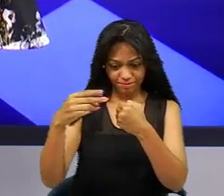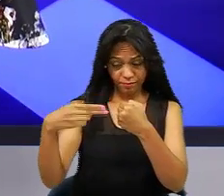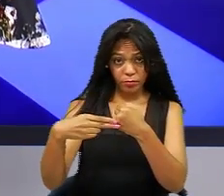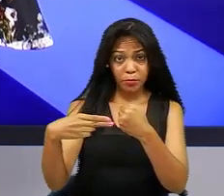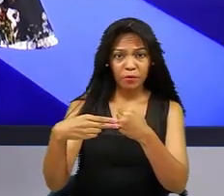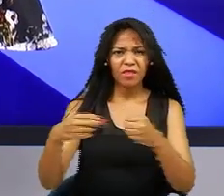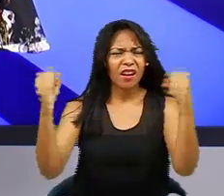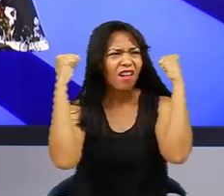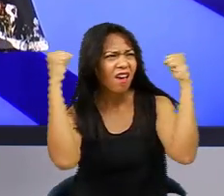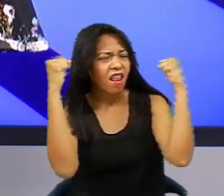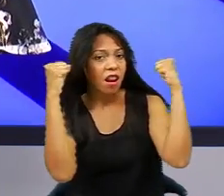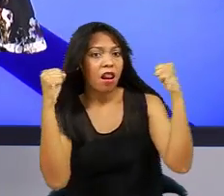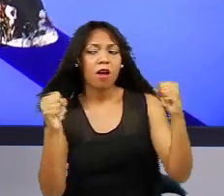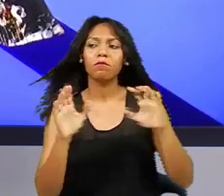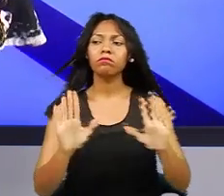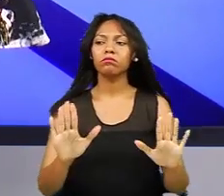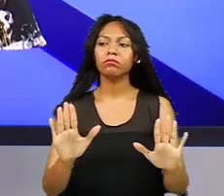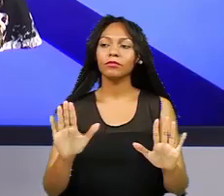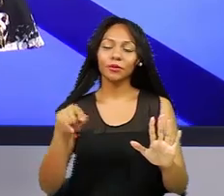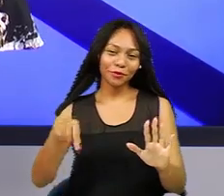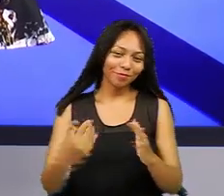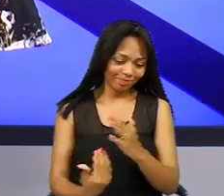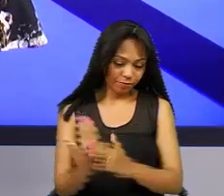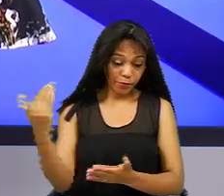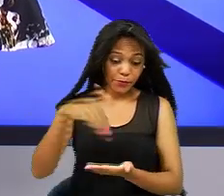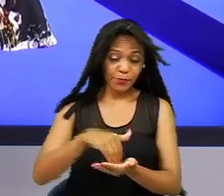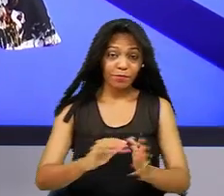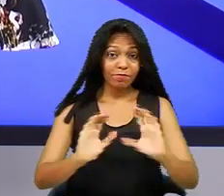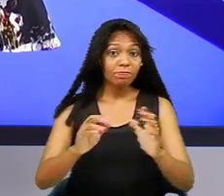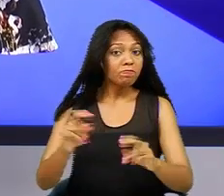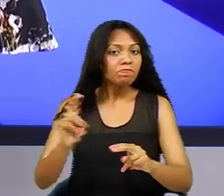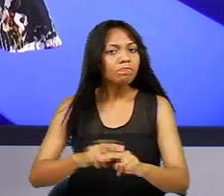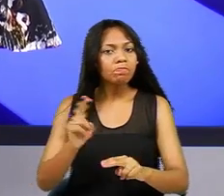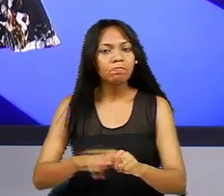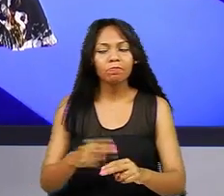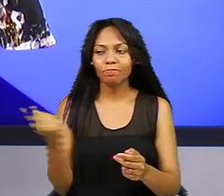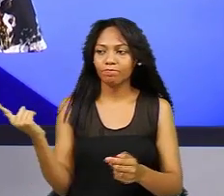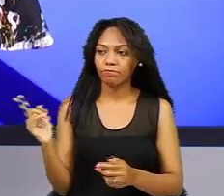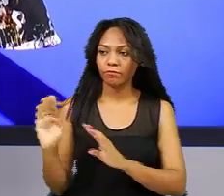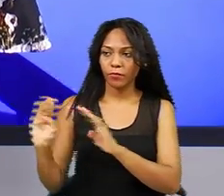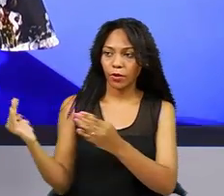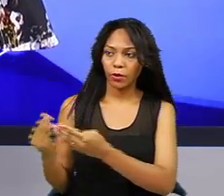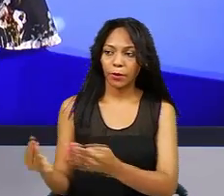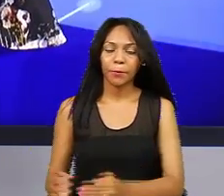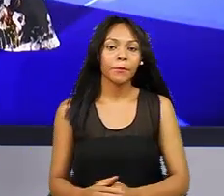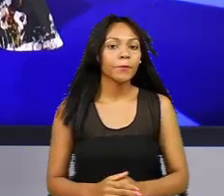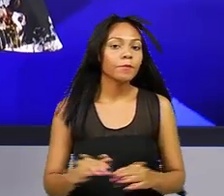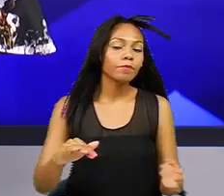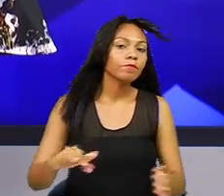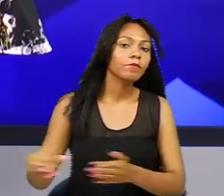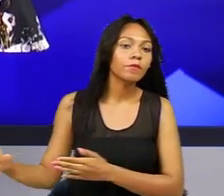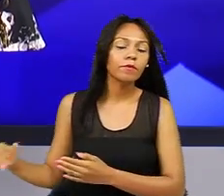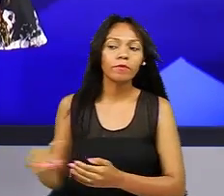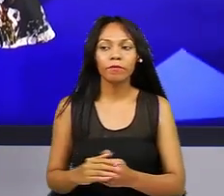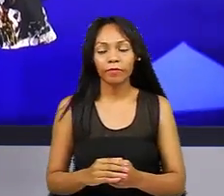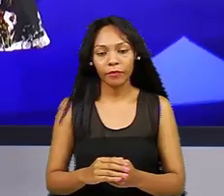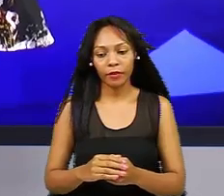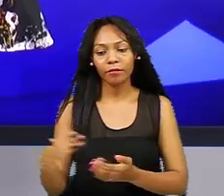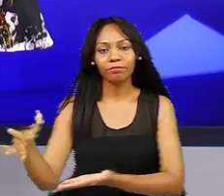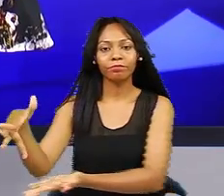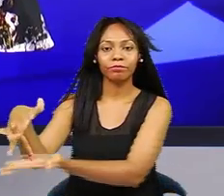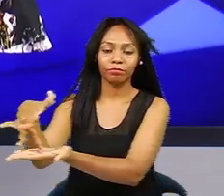La comunidad educativa retornó hoy a la normalidad académica en el plantel. En otras informaciones, dos puntos de concentración tiene el